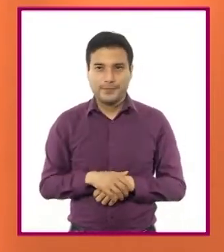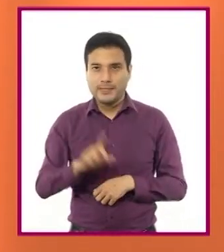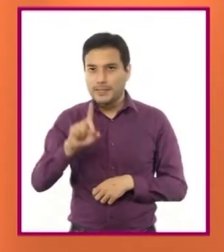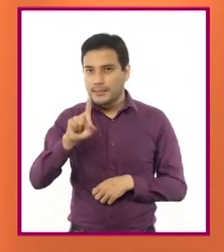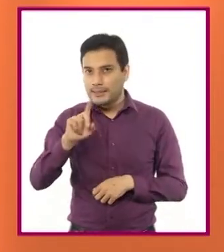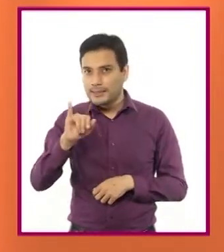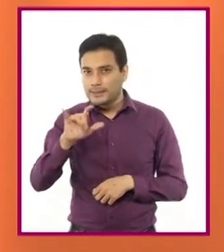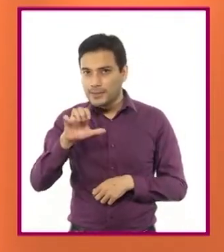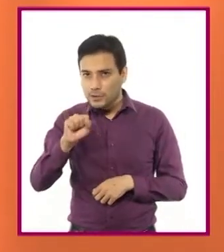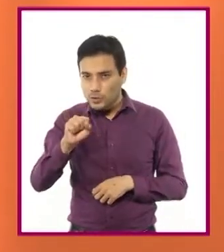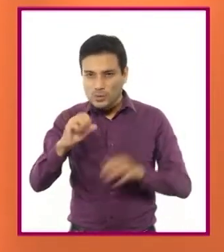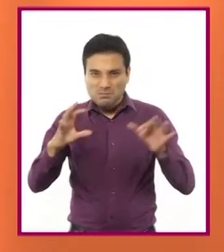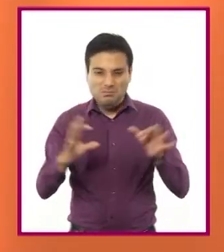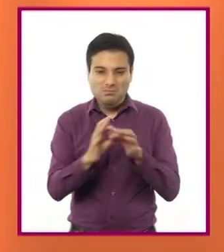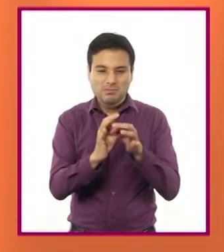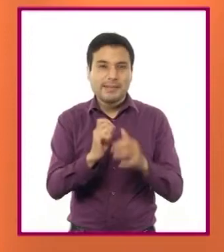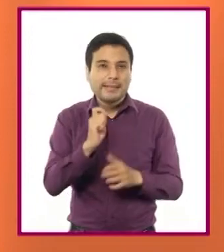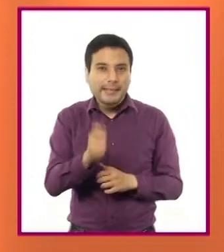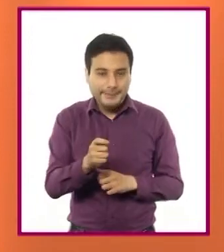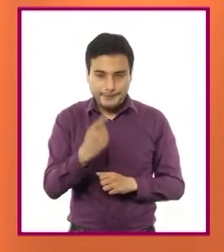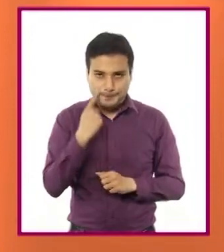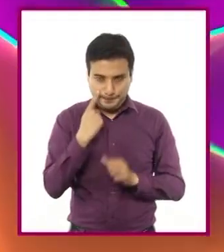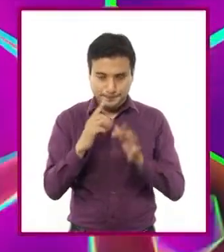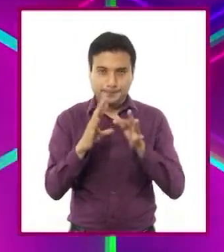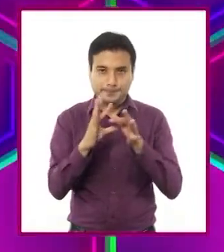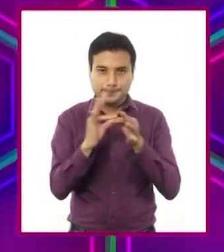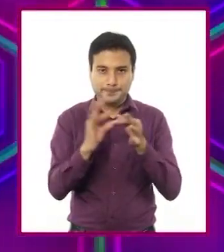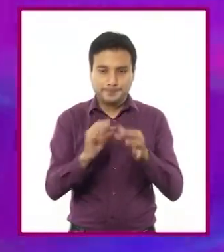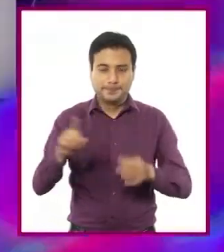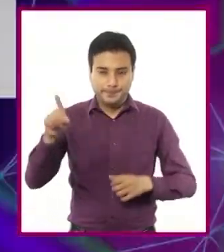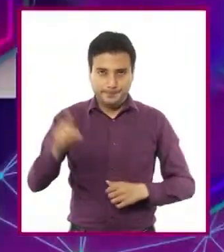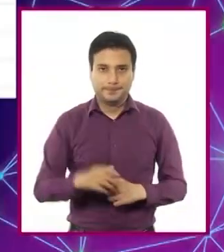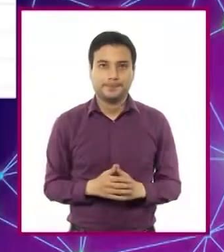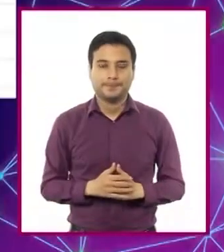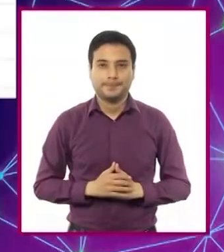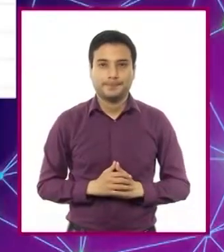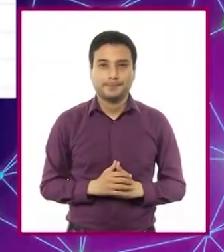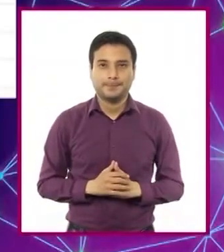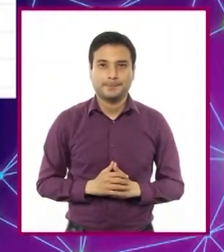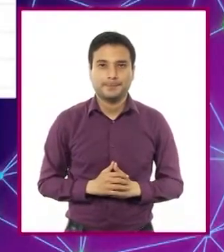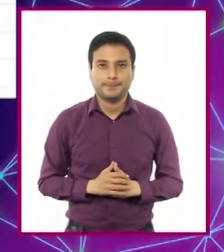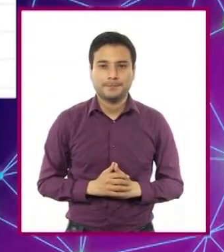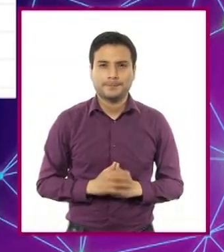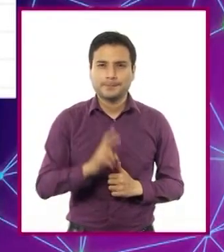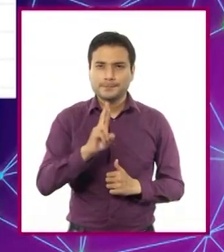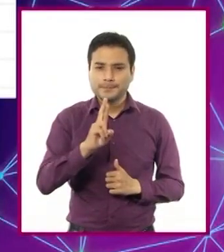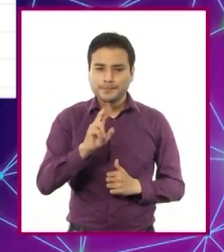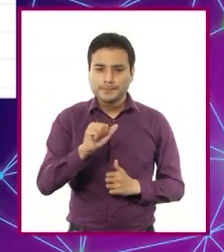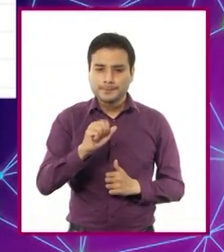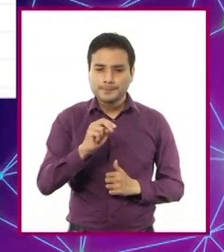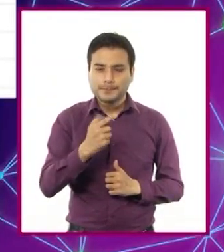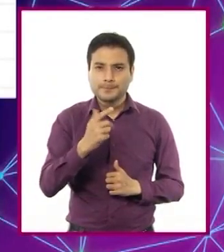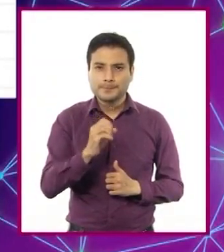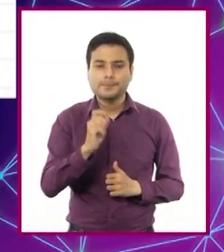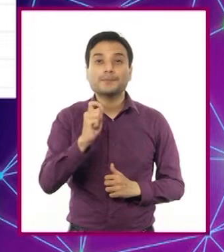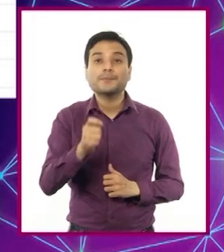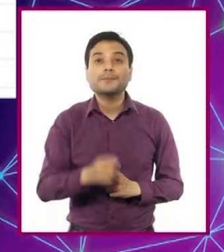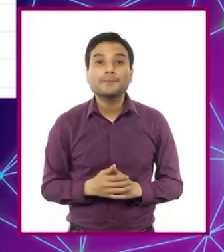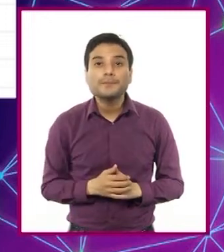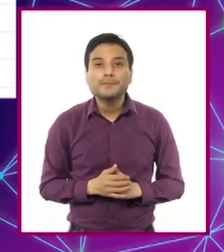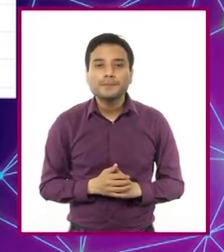dispersión de un conjunto de datos. El rango es una medida de